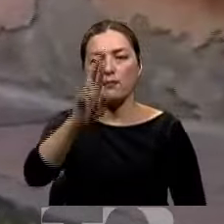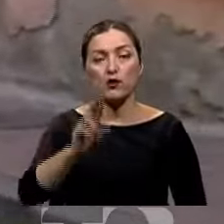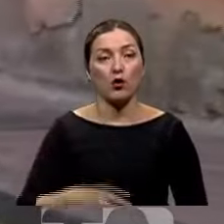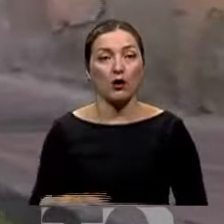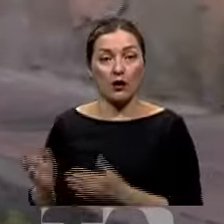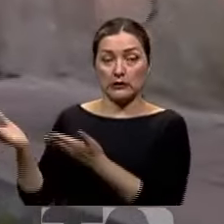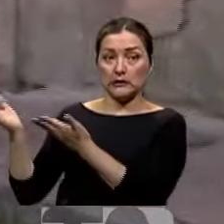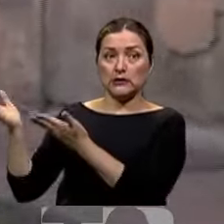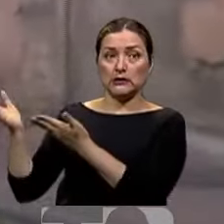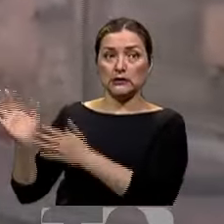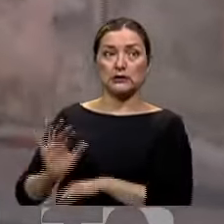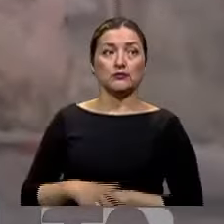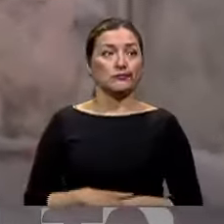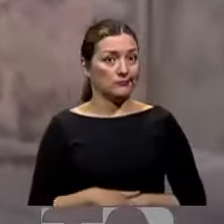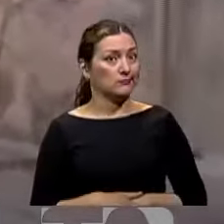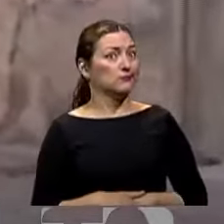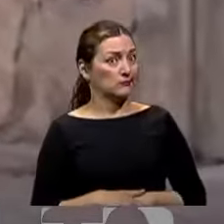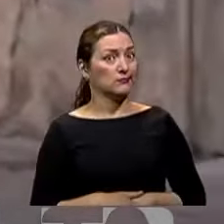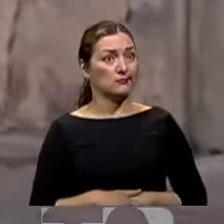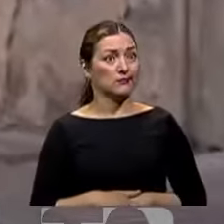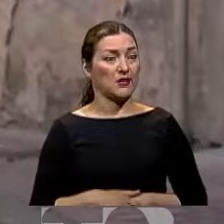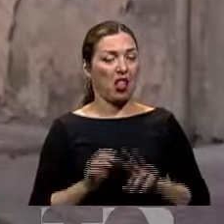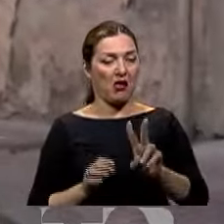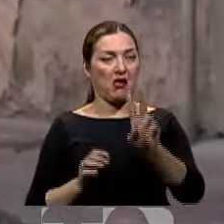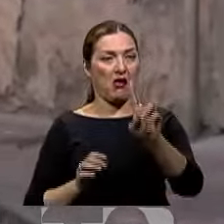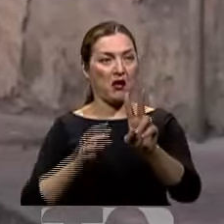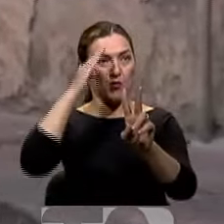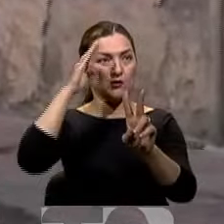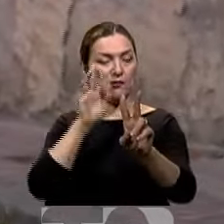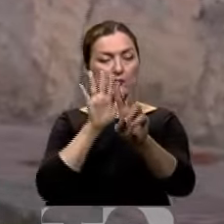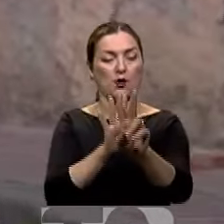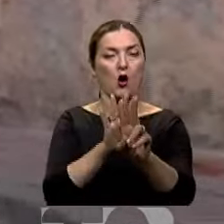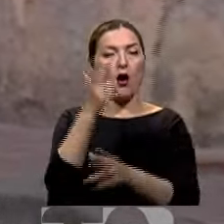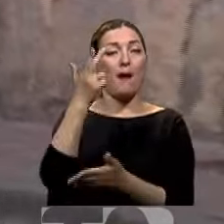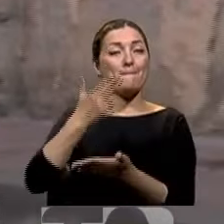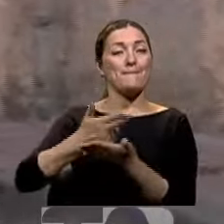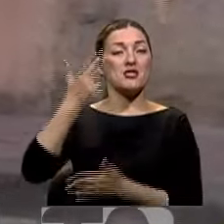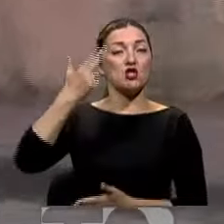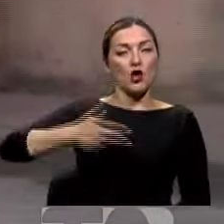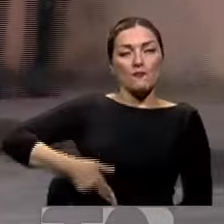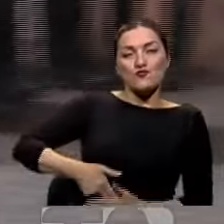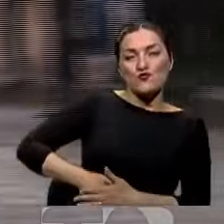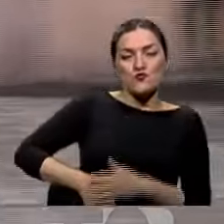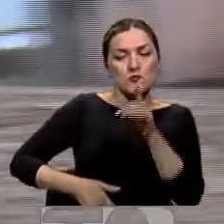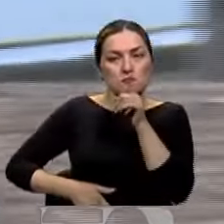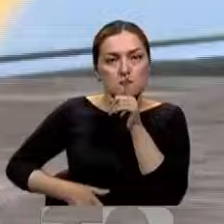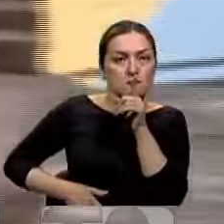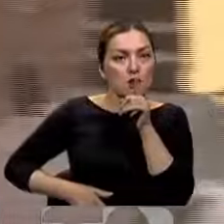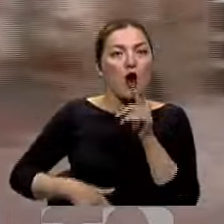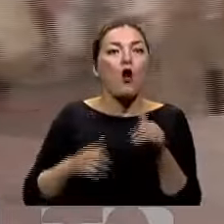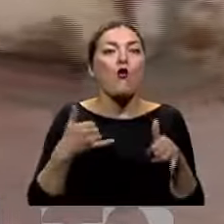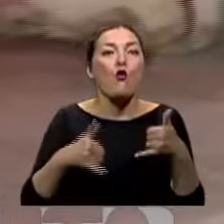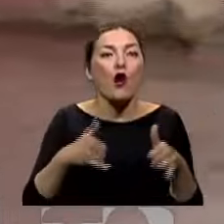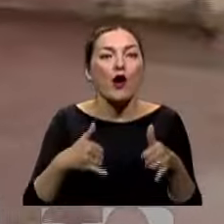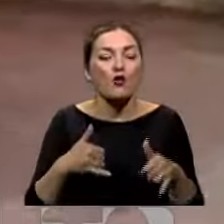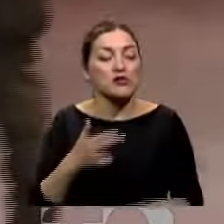como ya decíamos hace pocos minutos, estas personas cargan estas pistolas que son, al parecer, de juguete, pero servirían